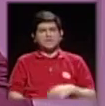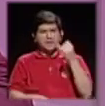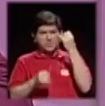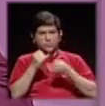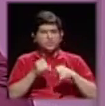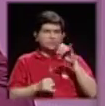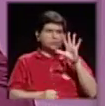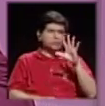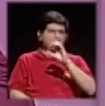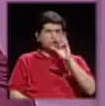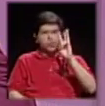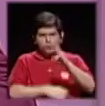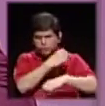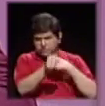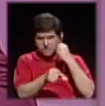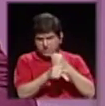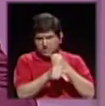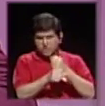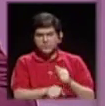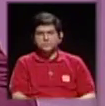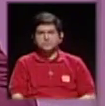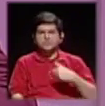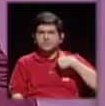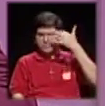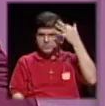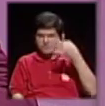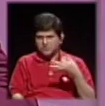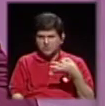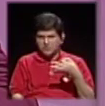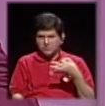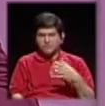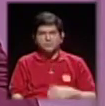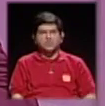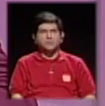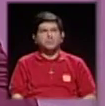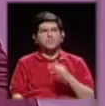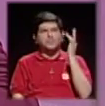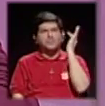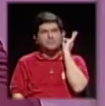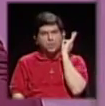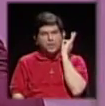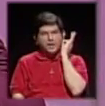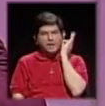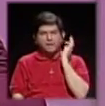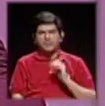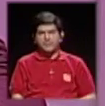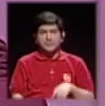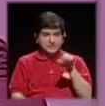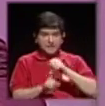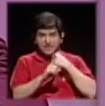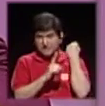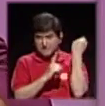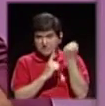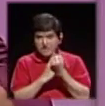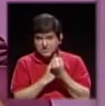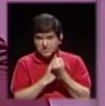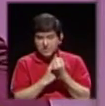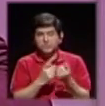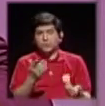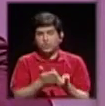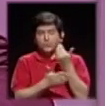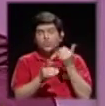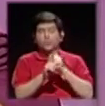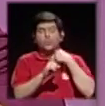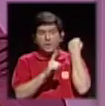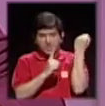5 o 6, yo creo. Me parece que las mujeres en esta condición, en esta nueva condición